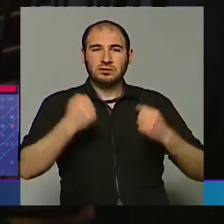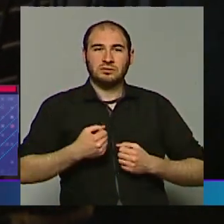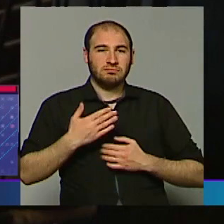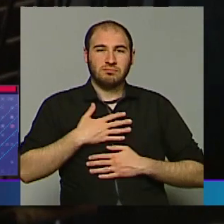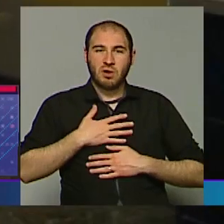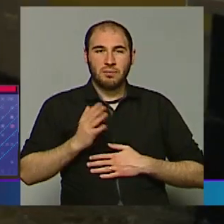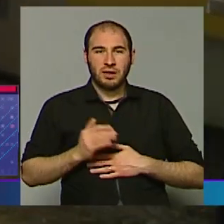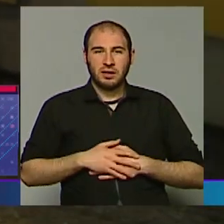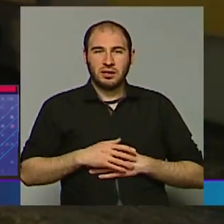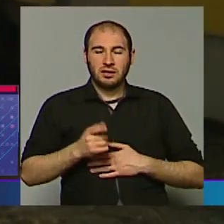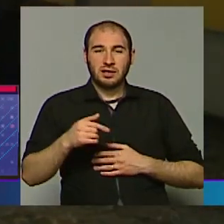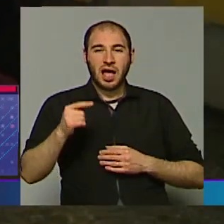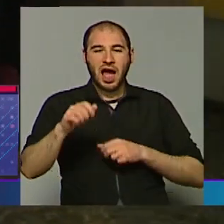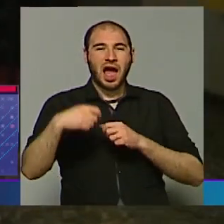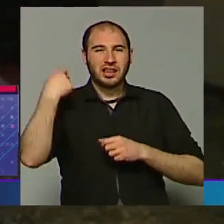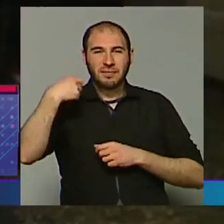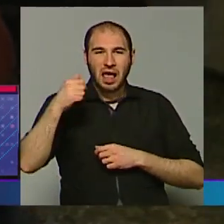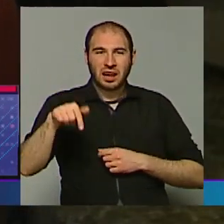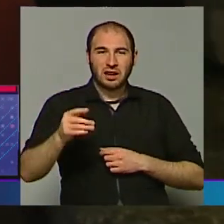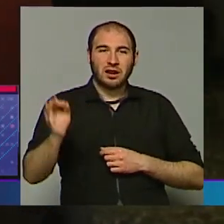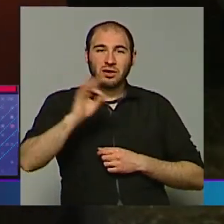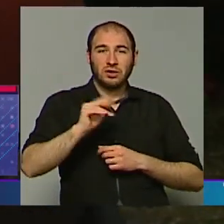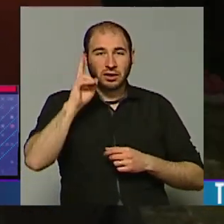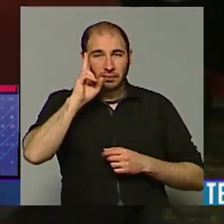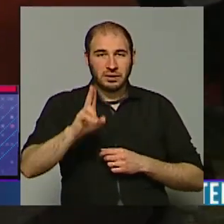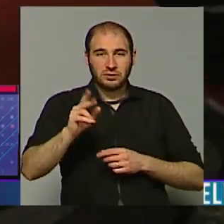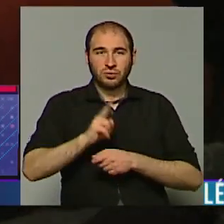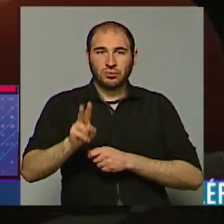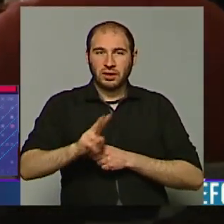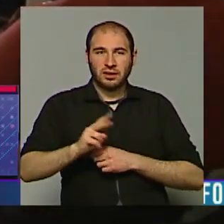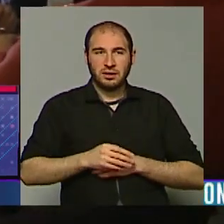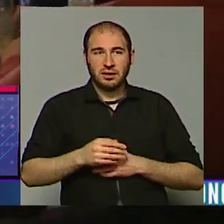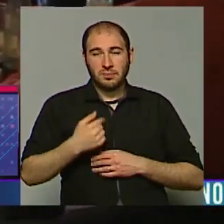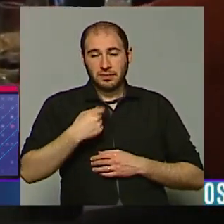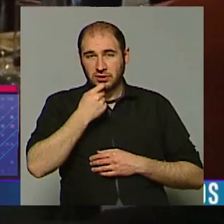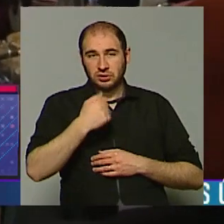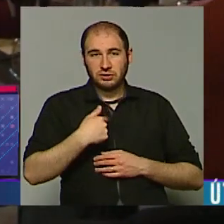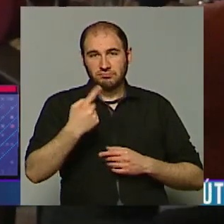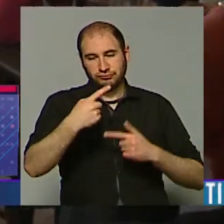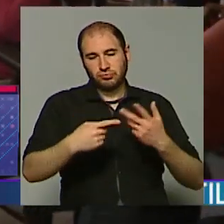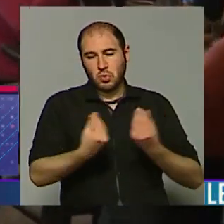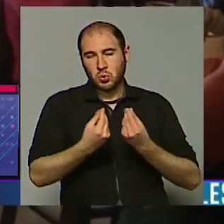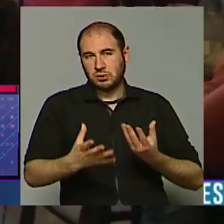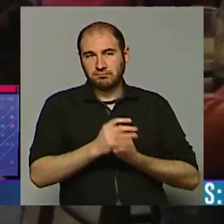innata a considerar al animal o a respetarlo o a cuidarlo. En mi caso era un poco de todo.